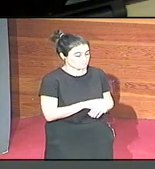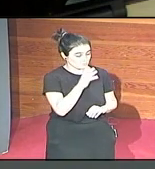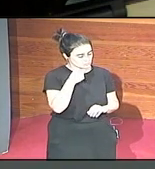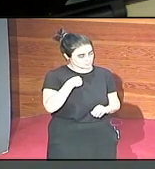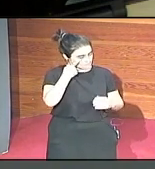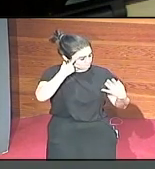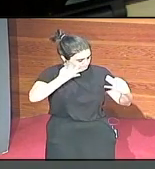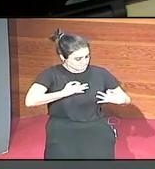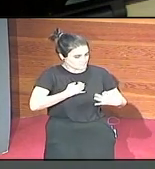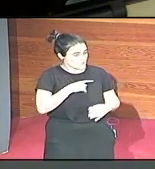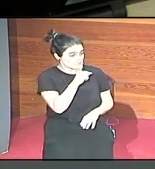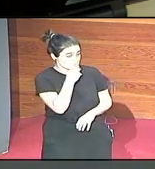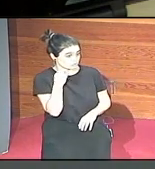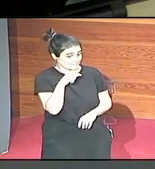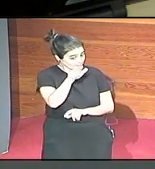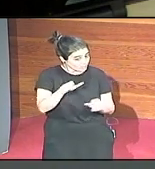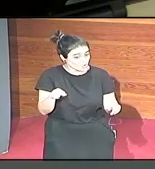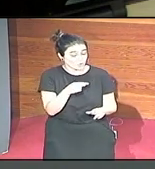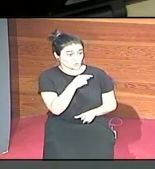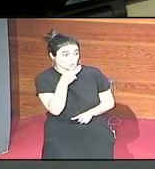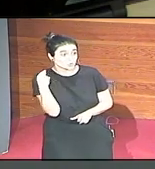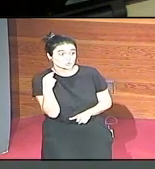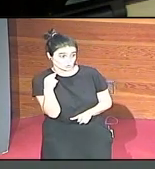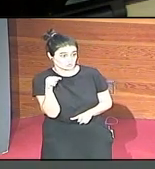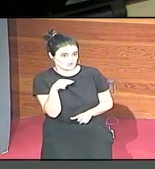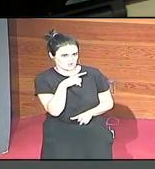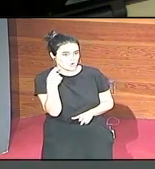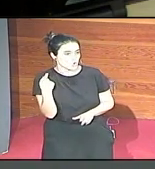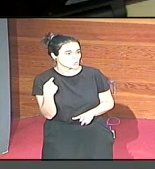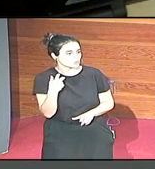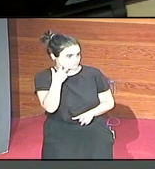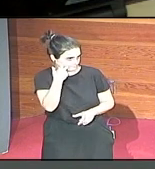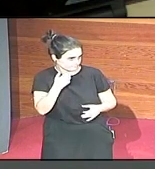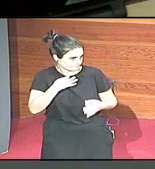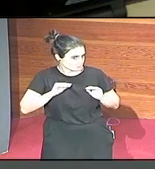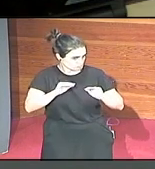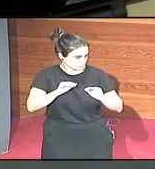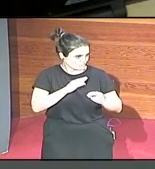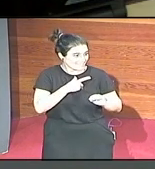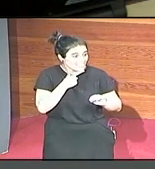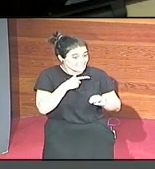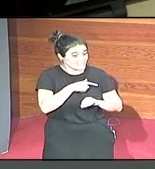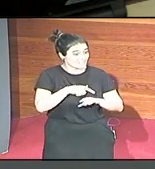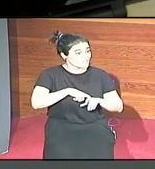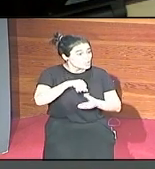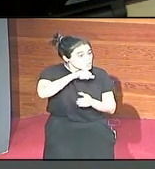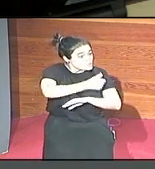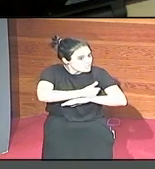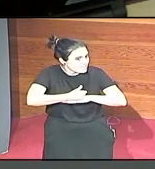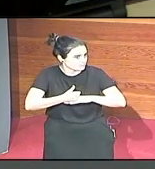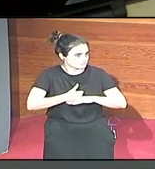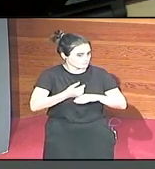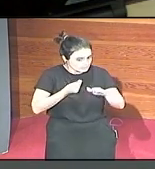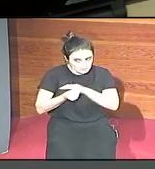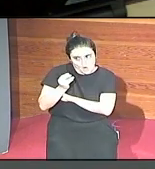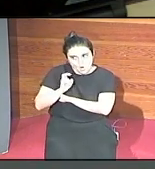y los rusos, y aquí digo bien los rusos en el sentido étnico, no los ciudadanos de otras nacionalidades en